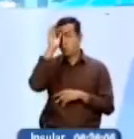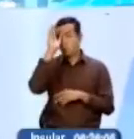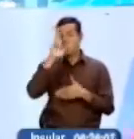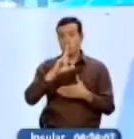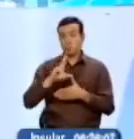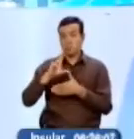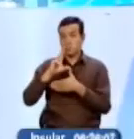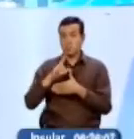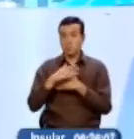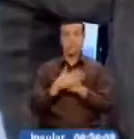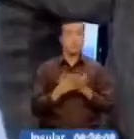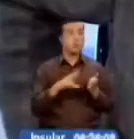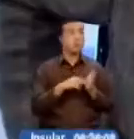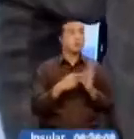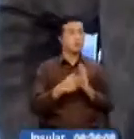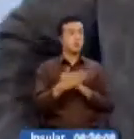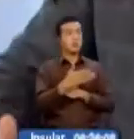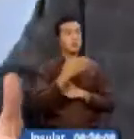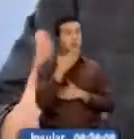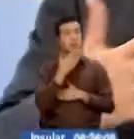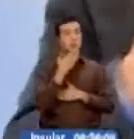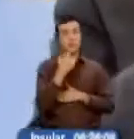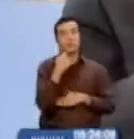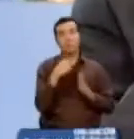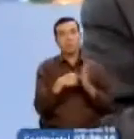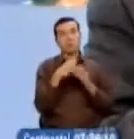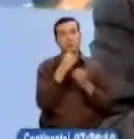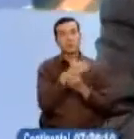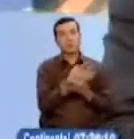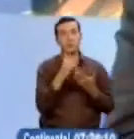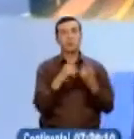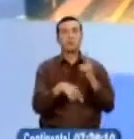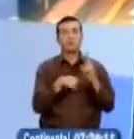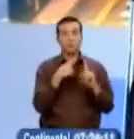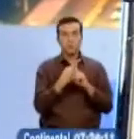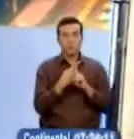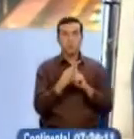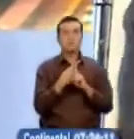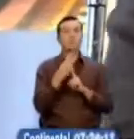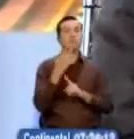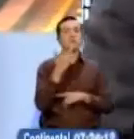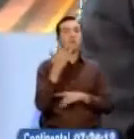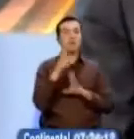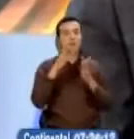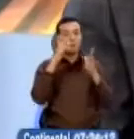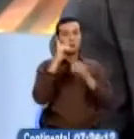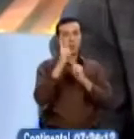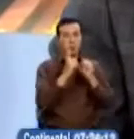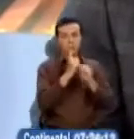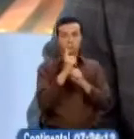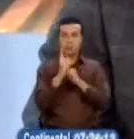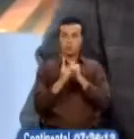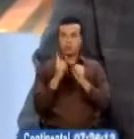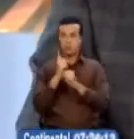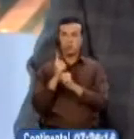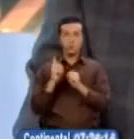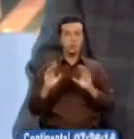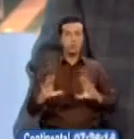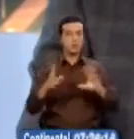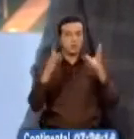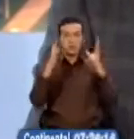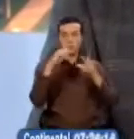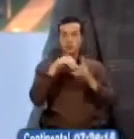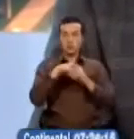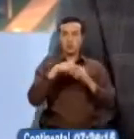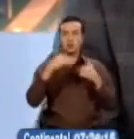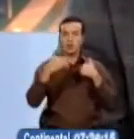latinoamérica esto significaría entonces que si estamos hablando de complementarse y si este festival se va a hacer cada dos años igual que el festival iberoamericano de